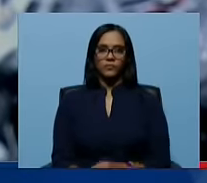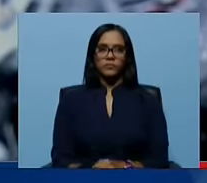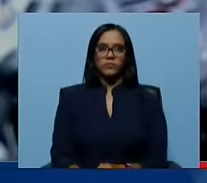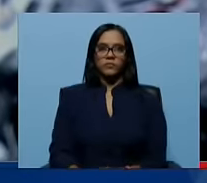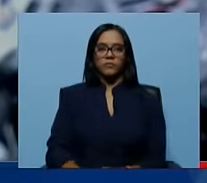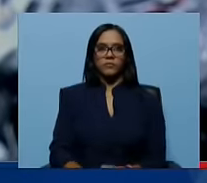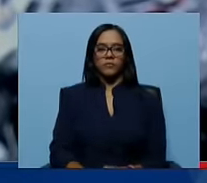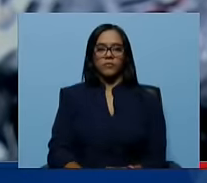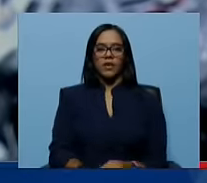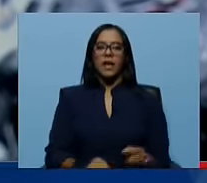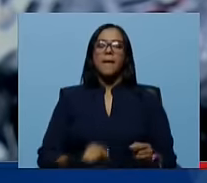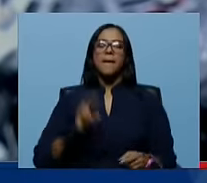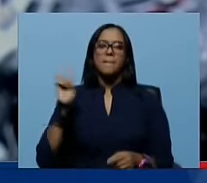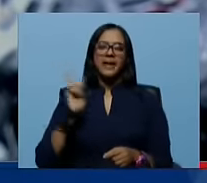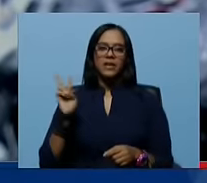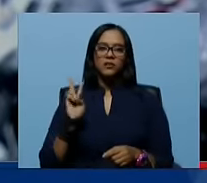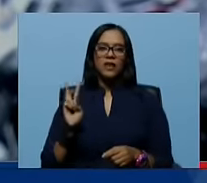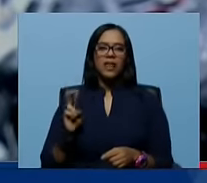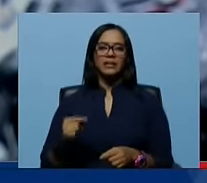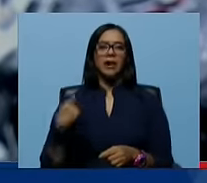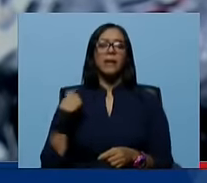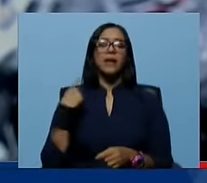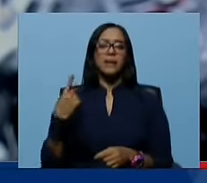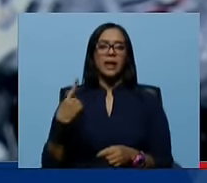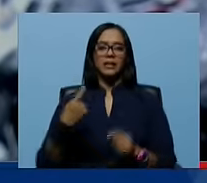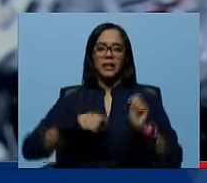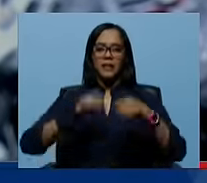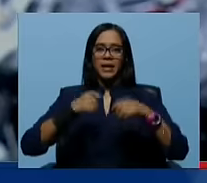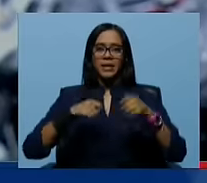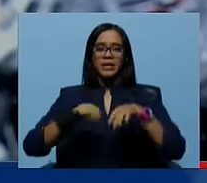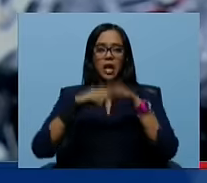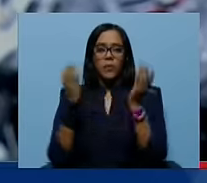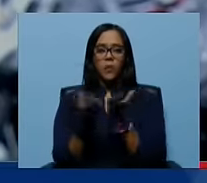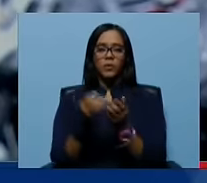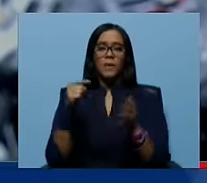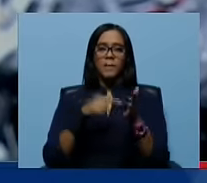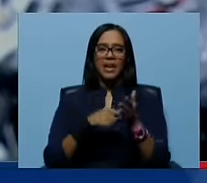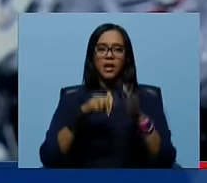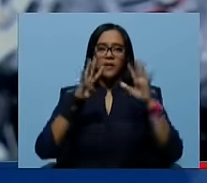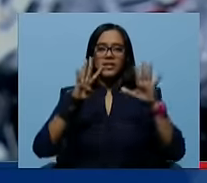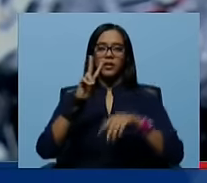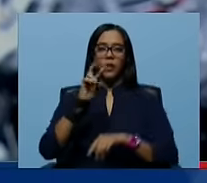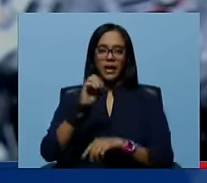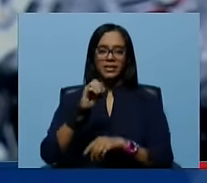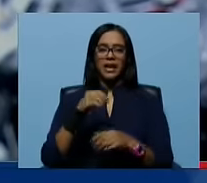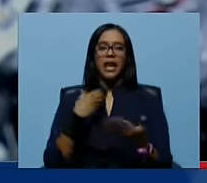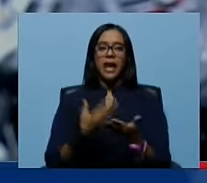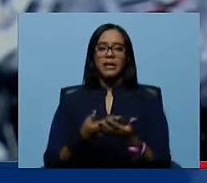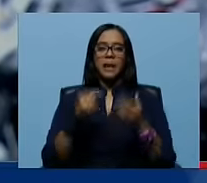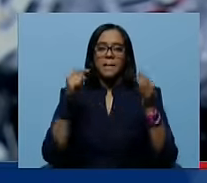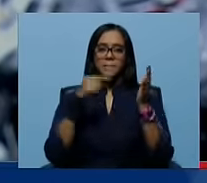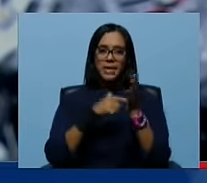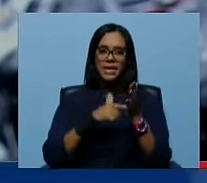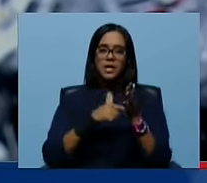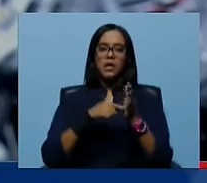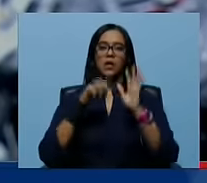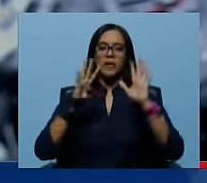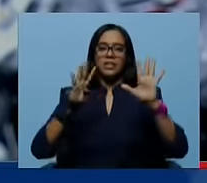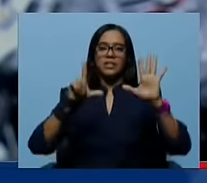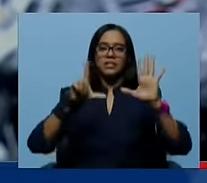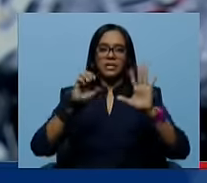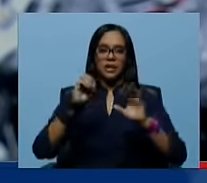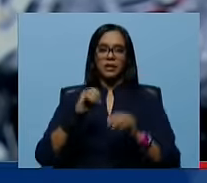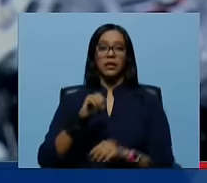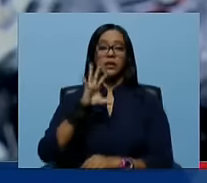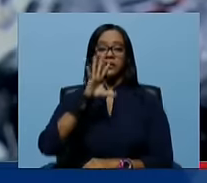Venezuela llegó a ser el principal exportador de petróleo del mundo de 1920 a 1970.